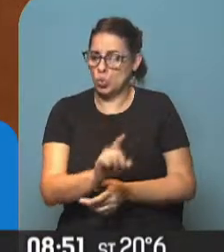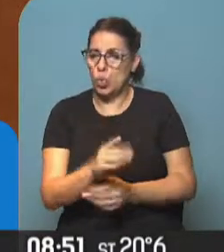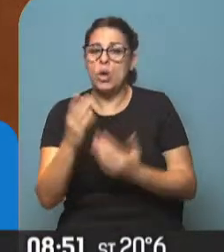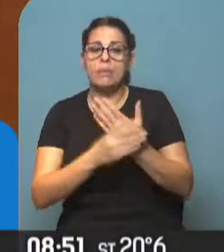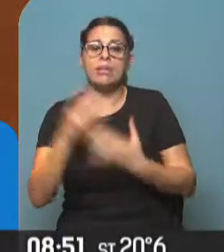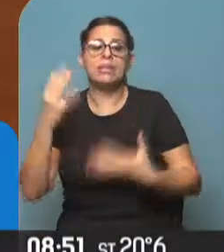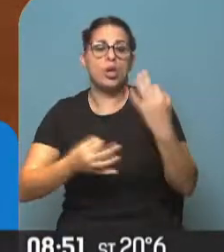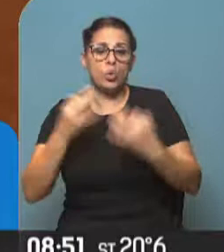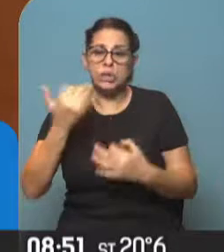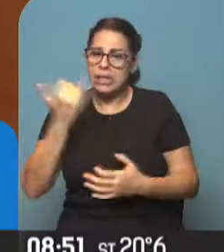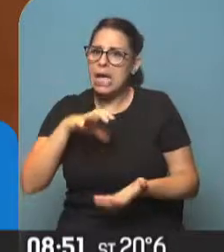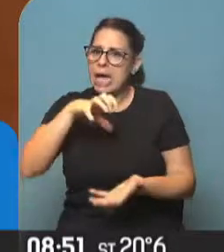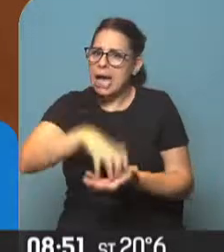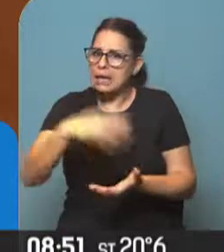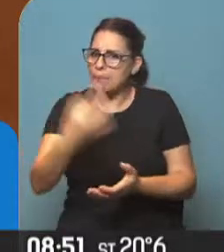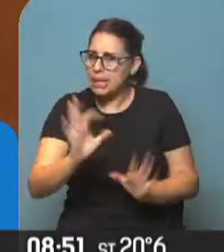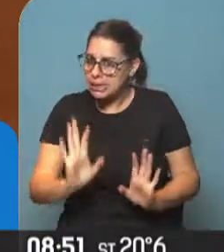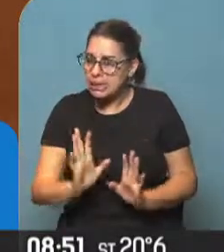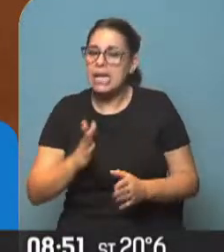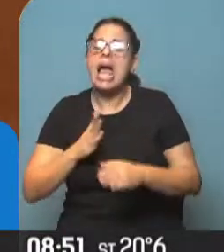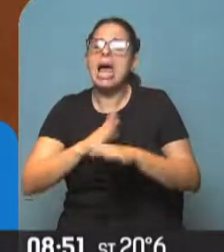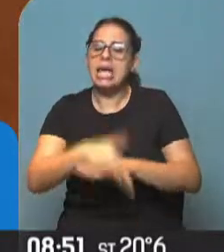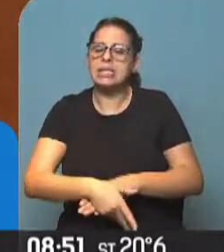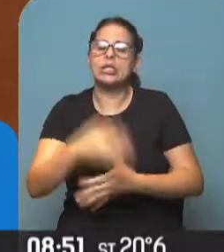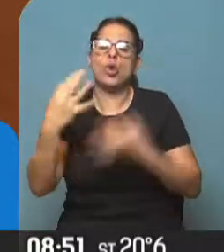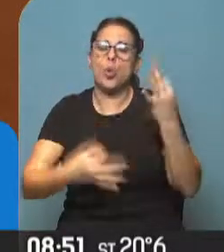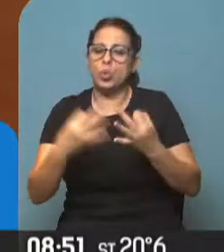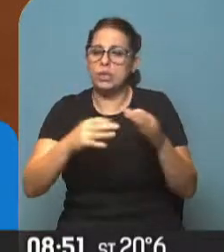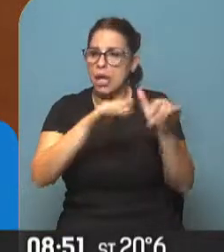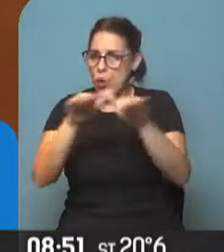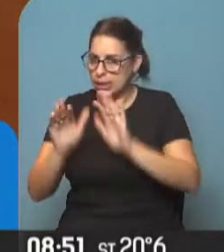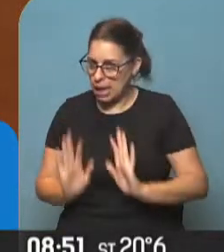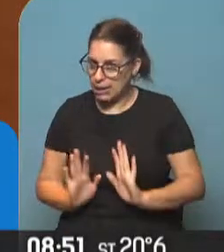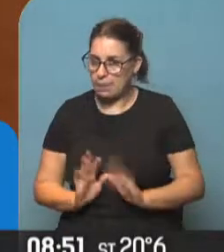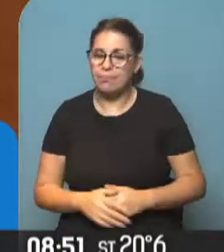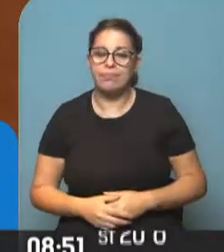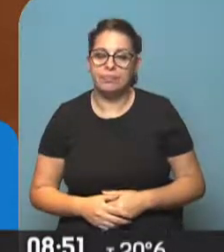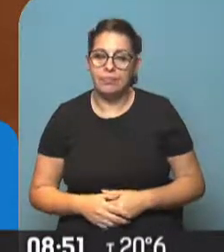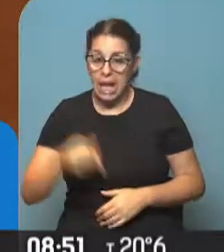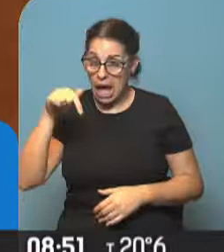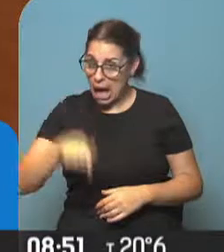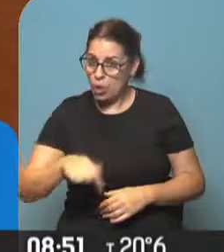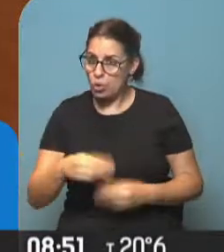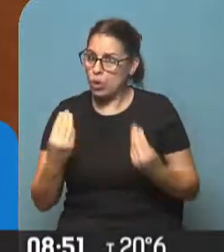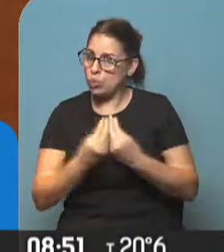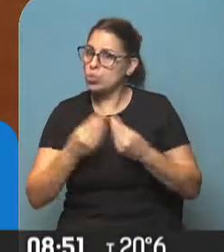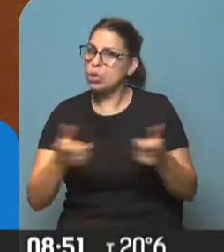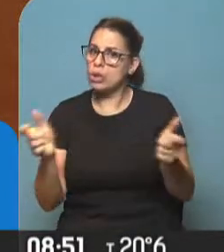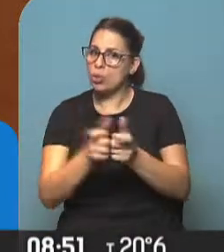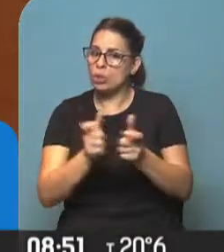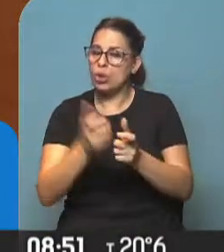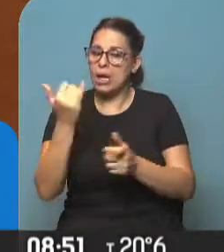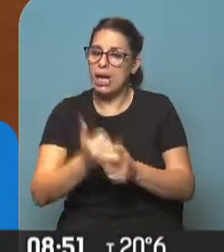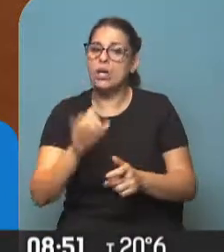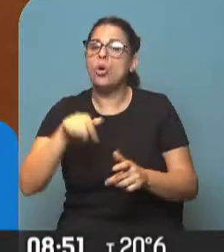ministerio de justicia tiene un área especializada de acceso a la justicia igualitaria que están por estos días con muchas reuniones con